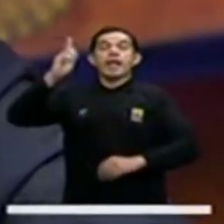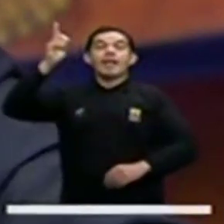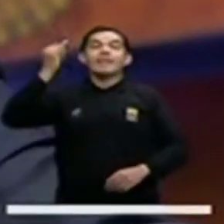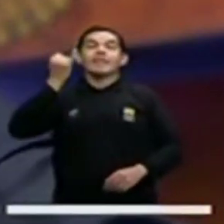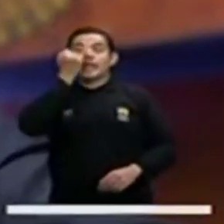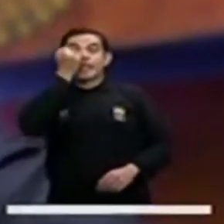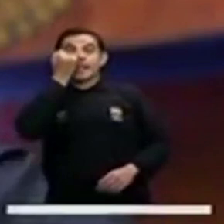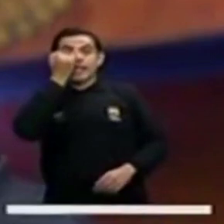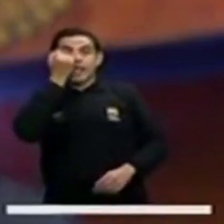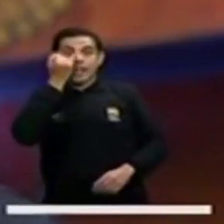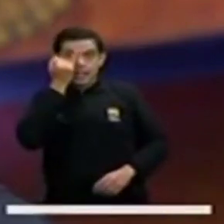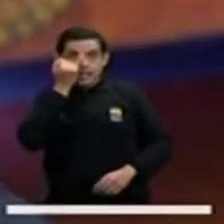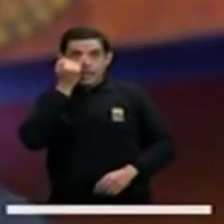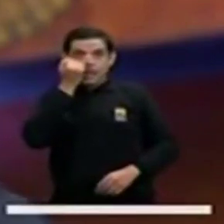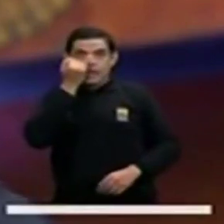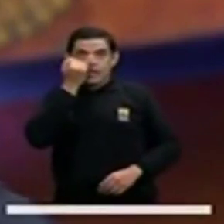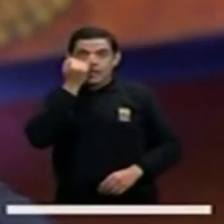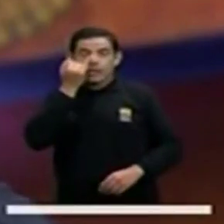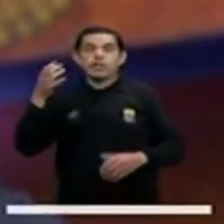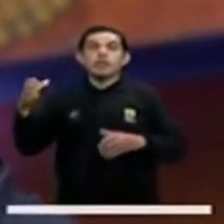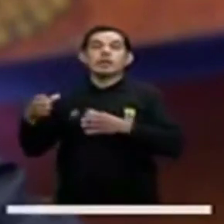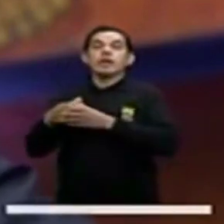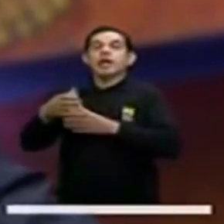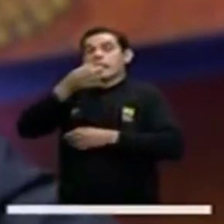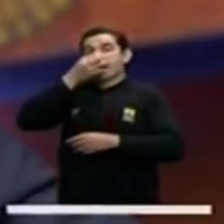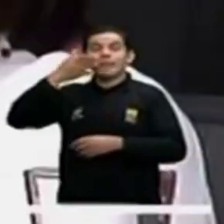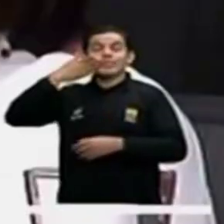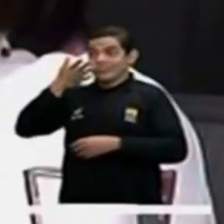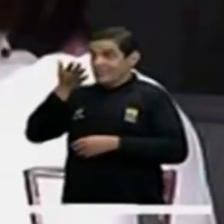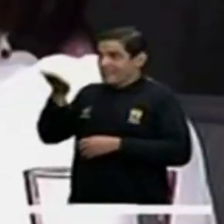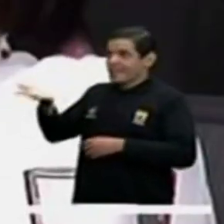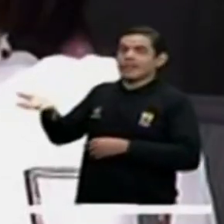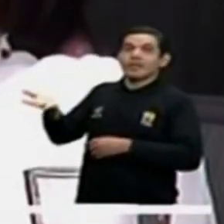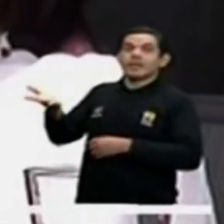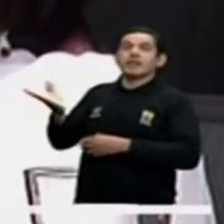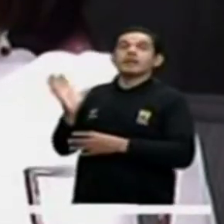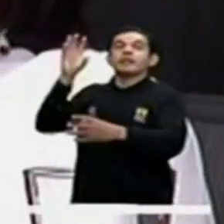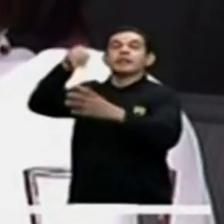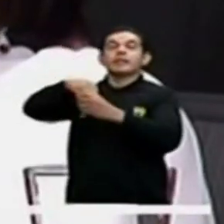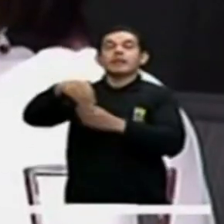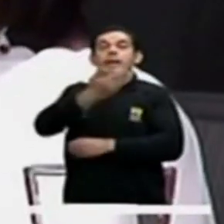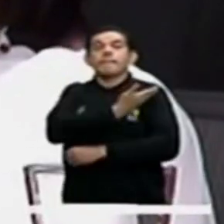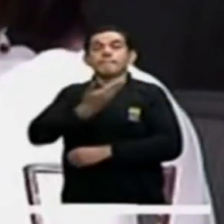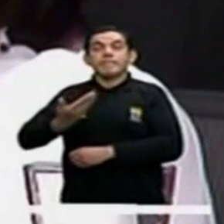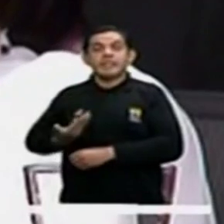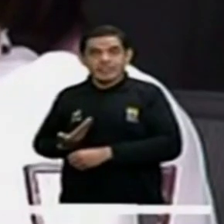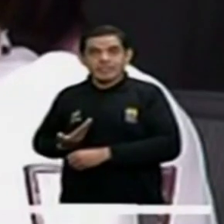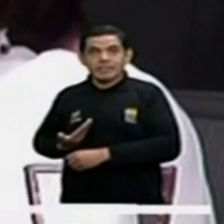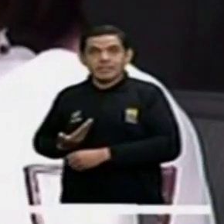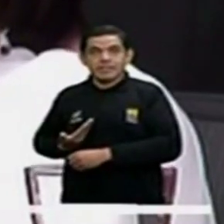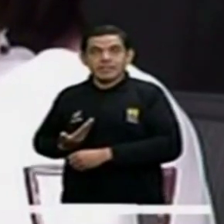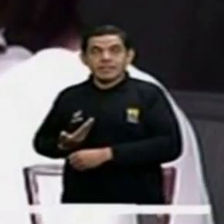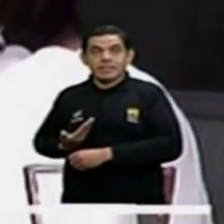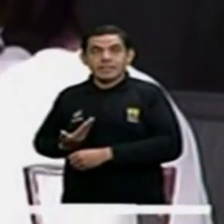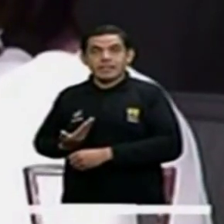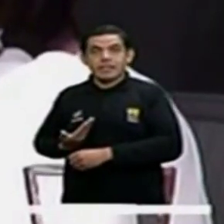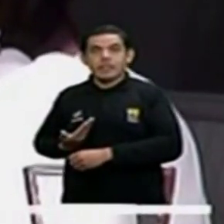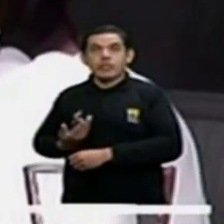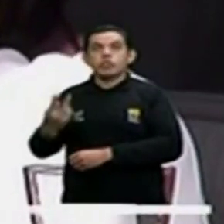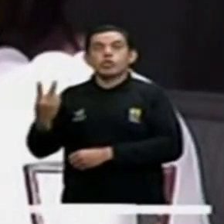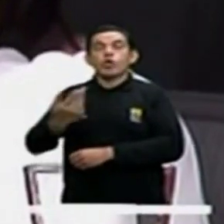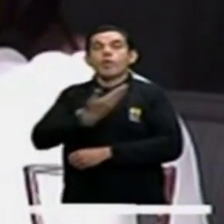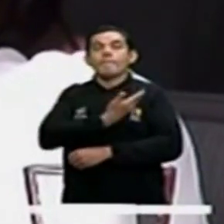indígena proveniente de la Amazonía llegarían a presidir al mismo tiempo estas dos funciones